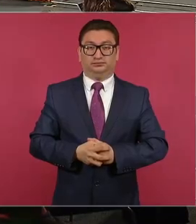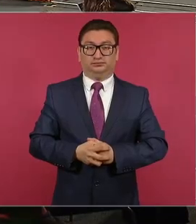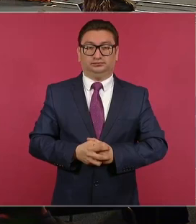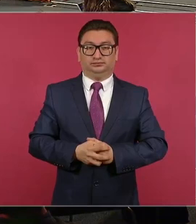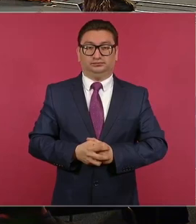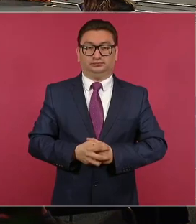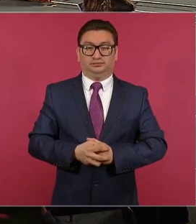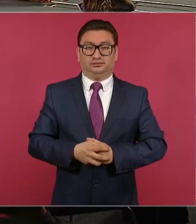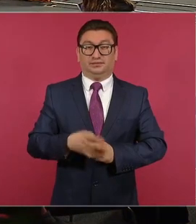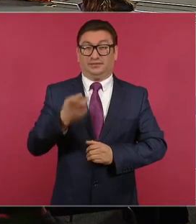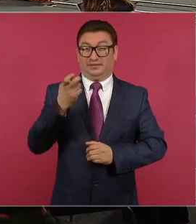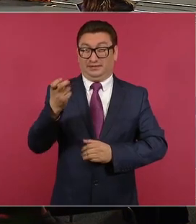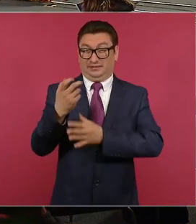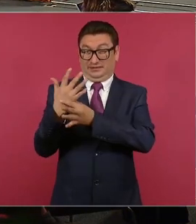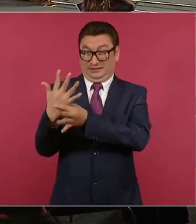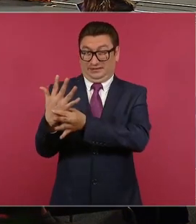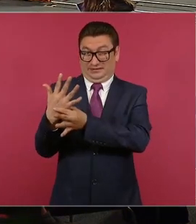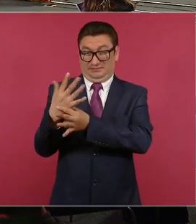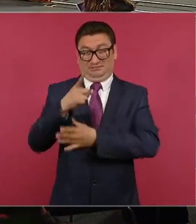Esto es mentira.